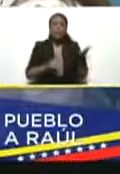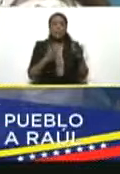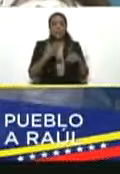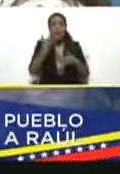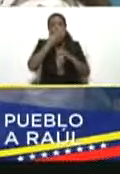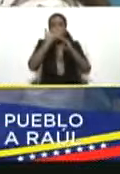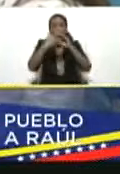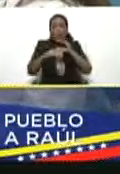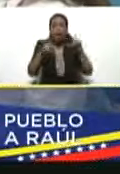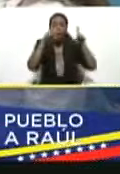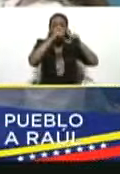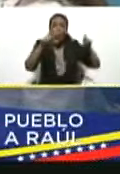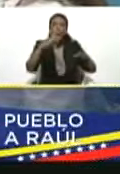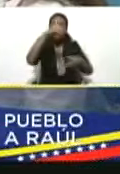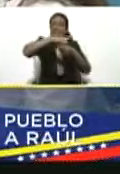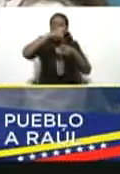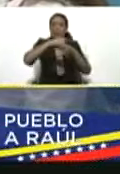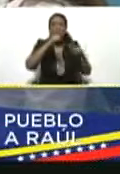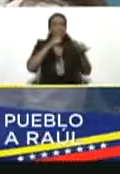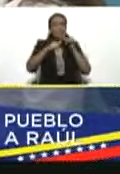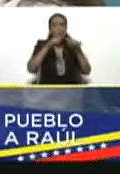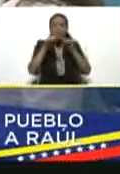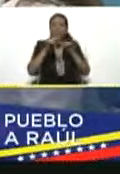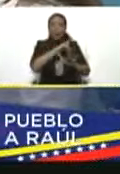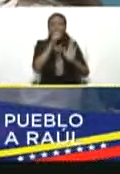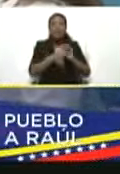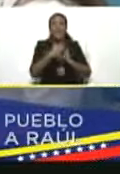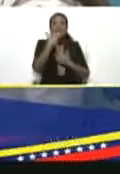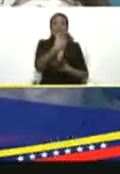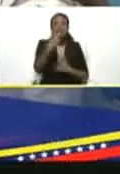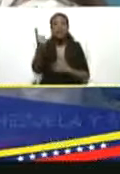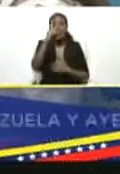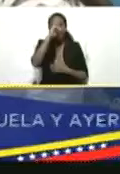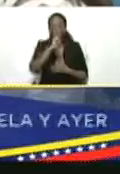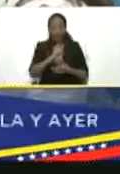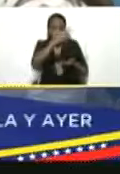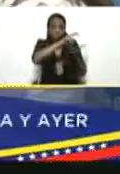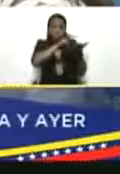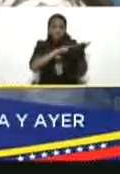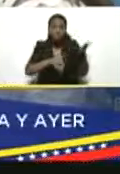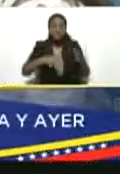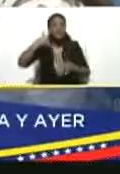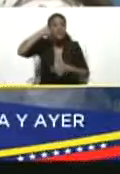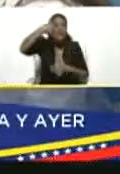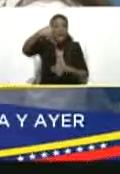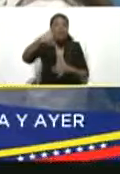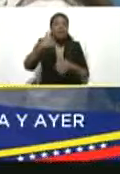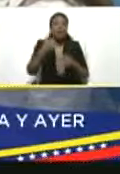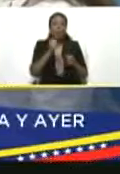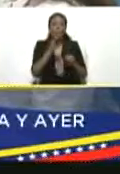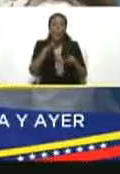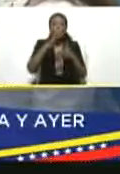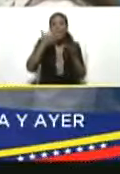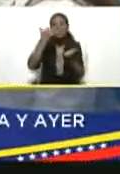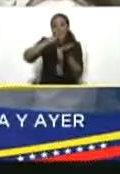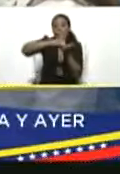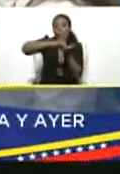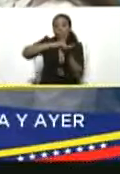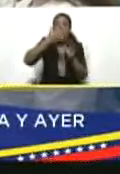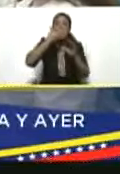cuenta todo bueno tiene 31 años el número de teléfono El número de